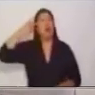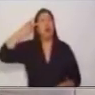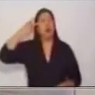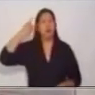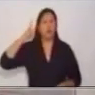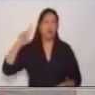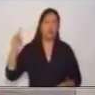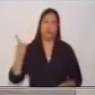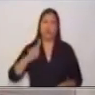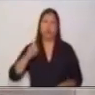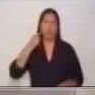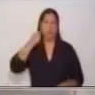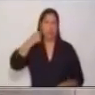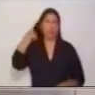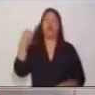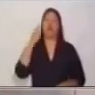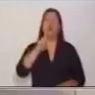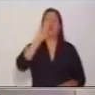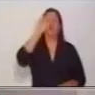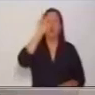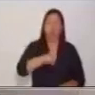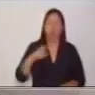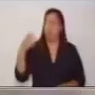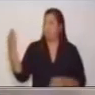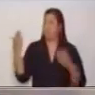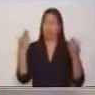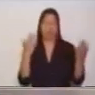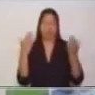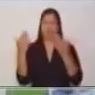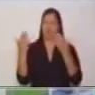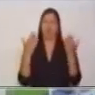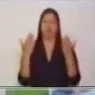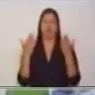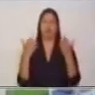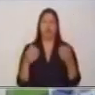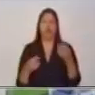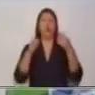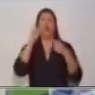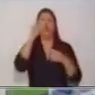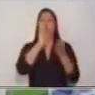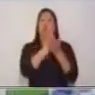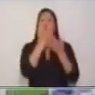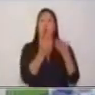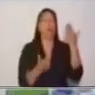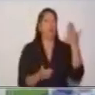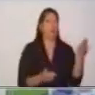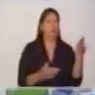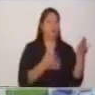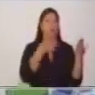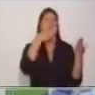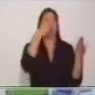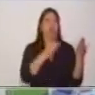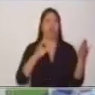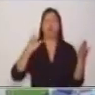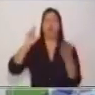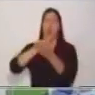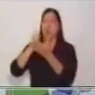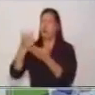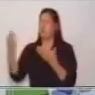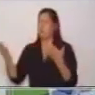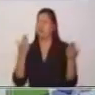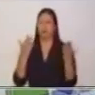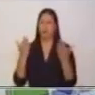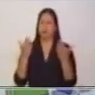que confrontar, es decir, si lees un texto, buscar en otro texto para ver si coinciden o